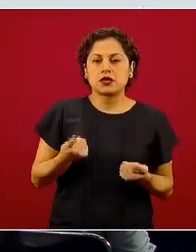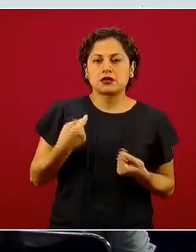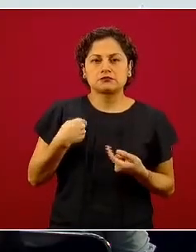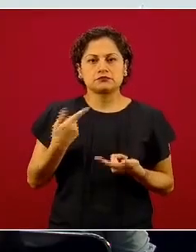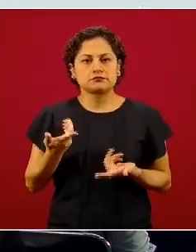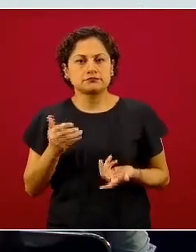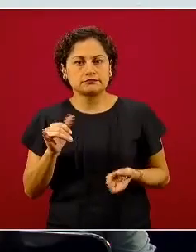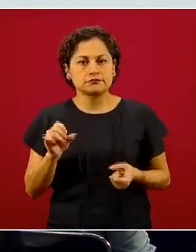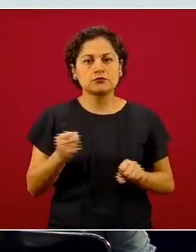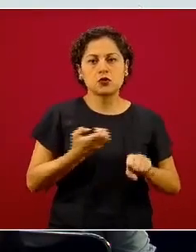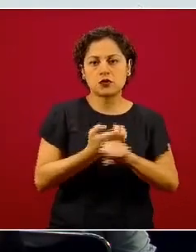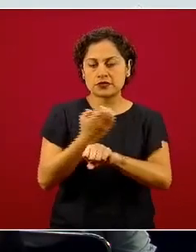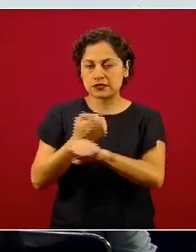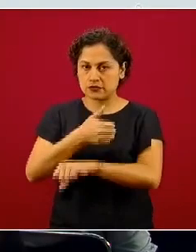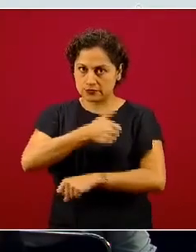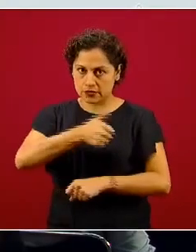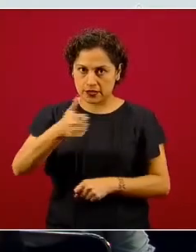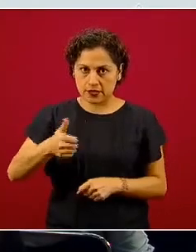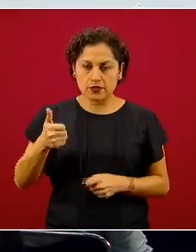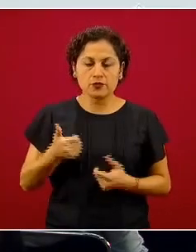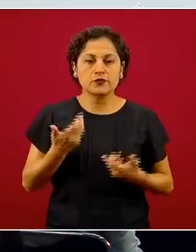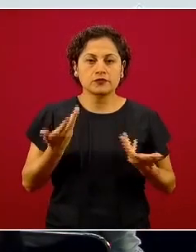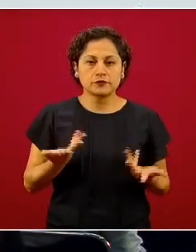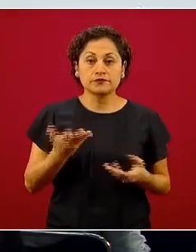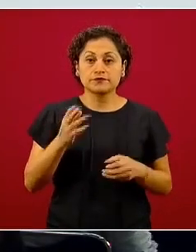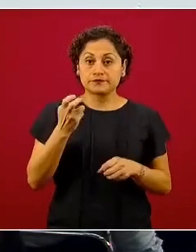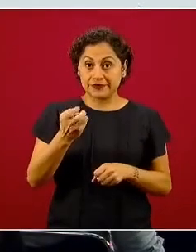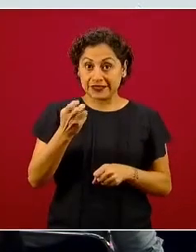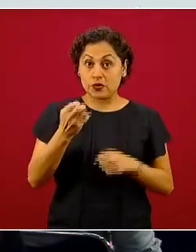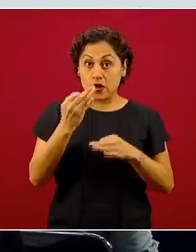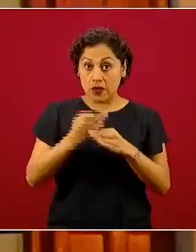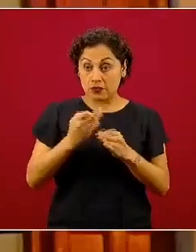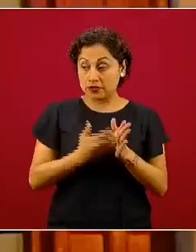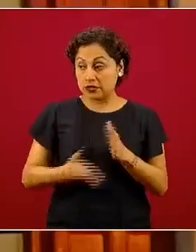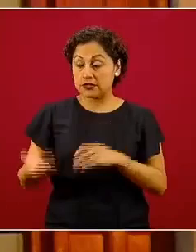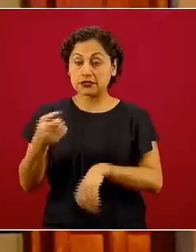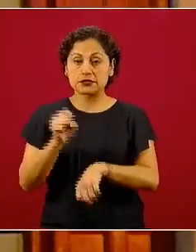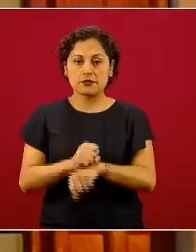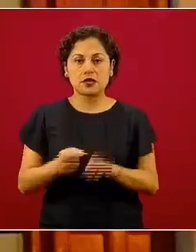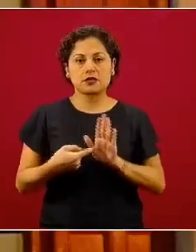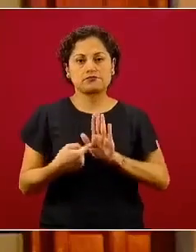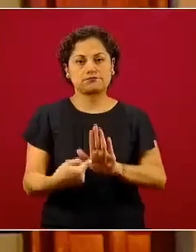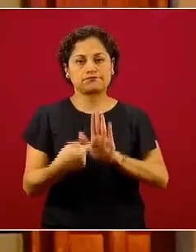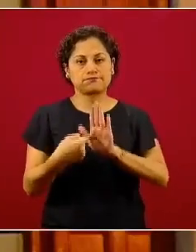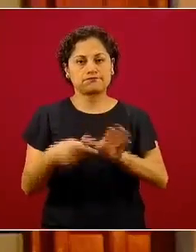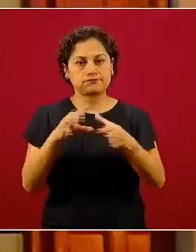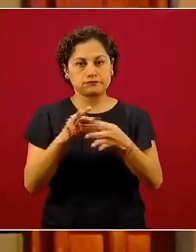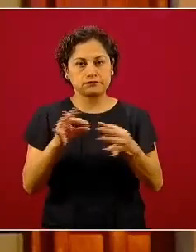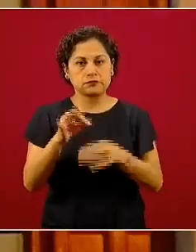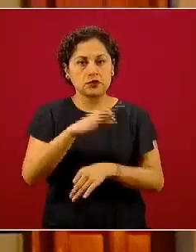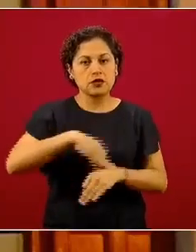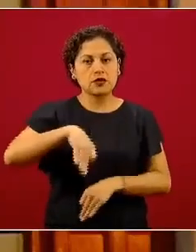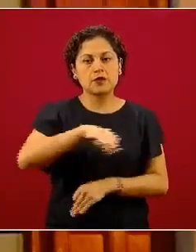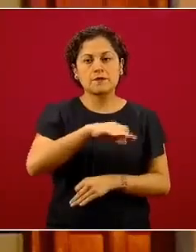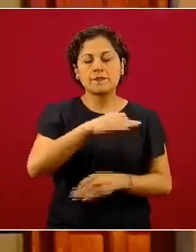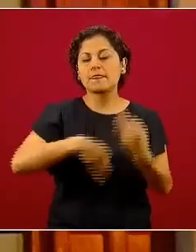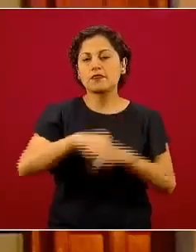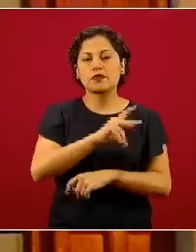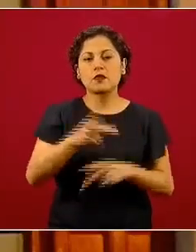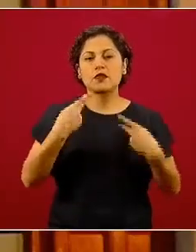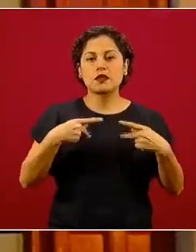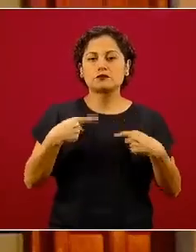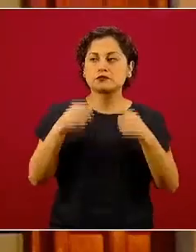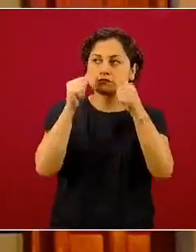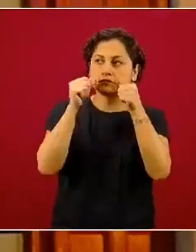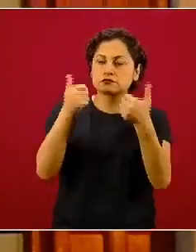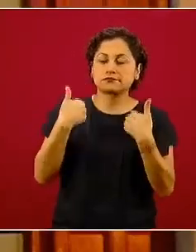sobre esto para precisamente llegar preparados y que la población tenga toda la información de qué es lo que se debe de hacer en cada uno de